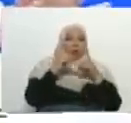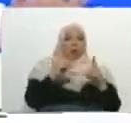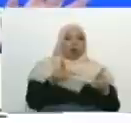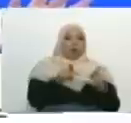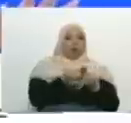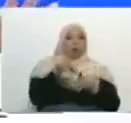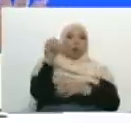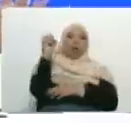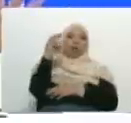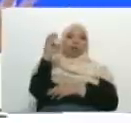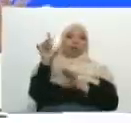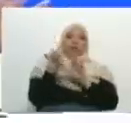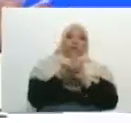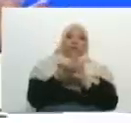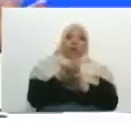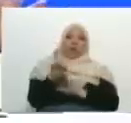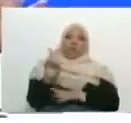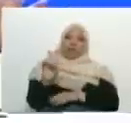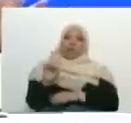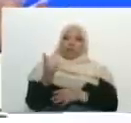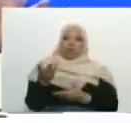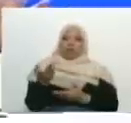Parlamento del Poder Legislativo venezolano.